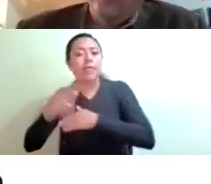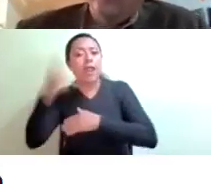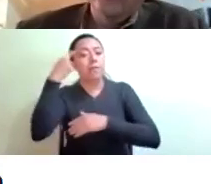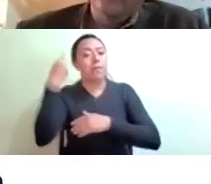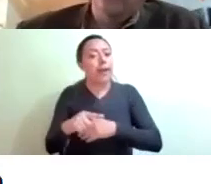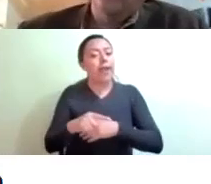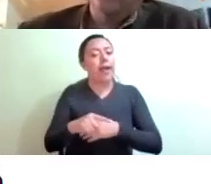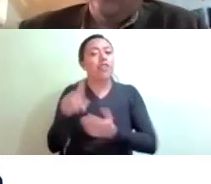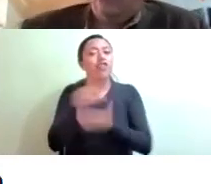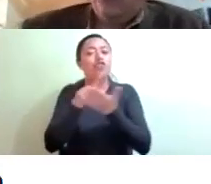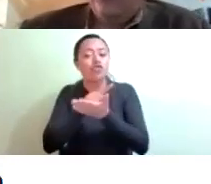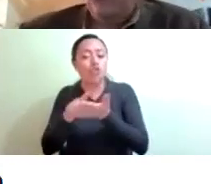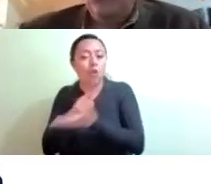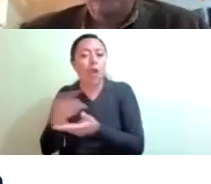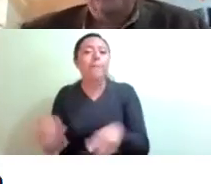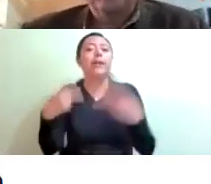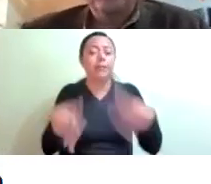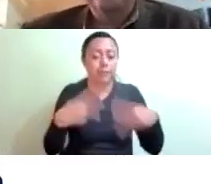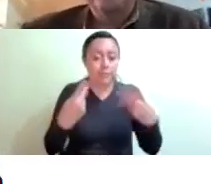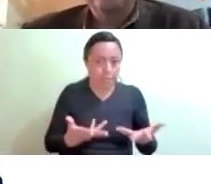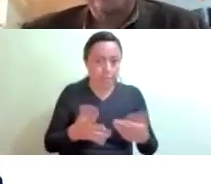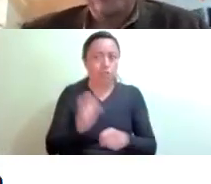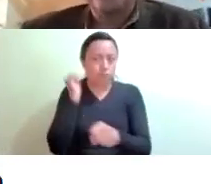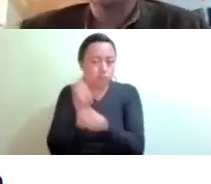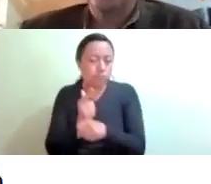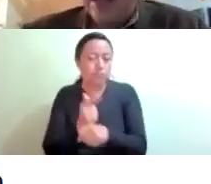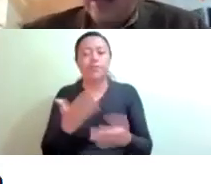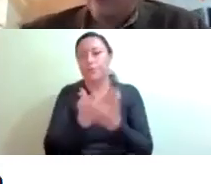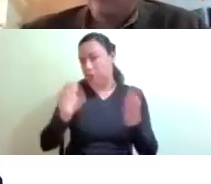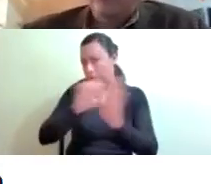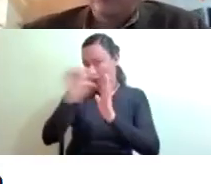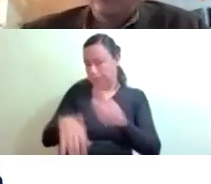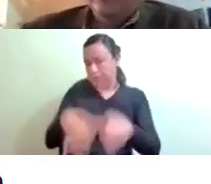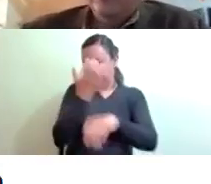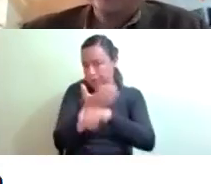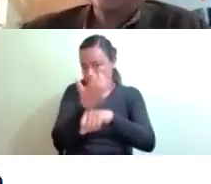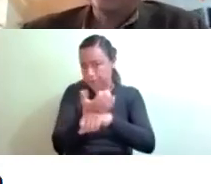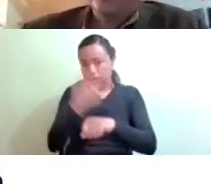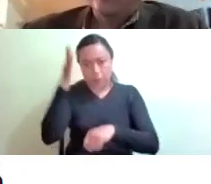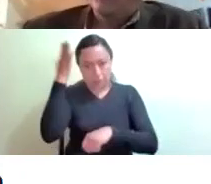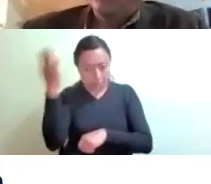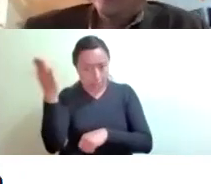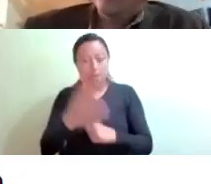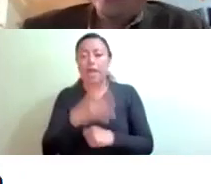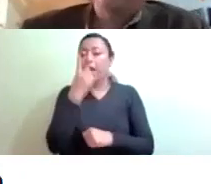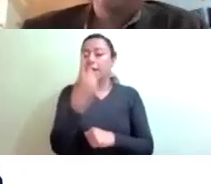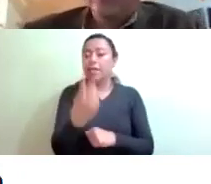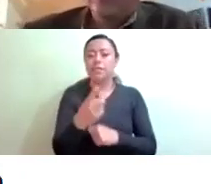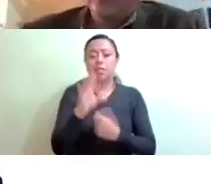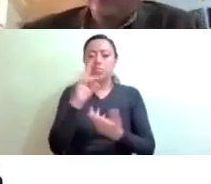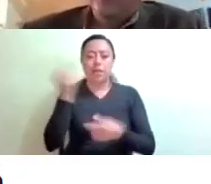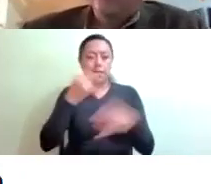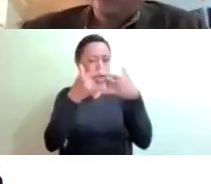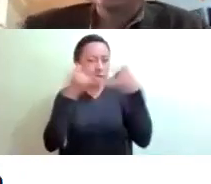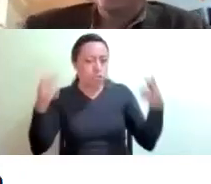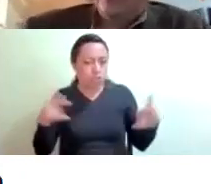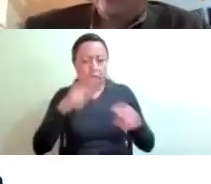un fiscal pueda llevar el caso a judicialización. Entonces, un poco lo que está haciendo la Ciudad de